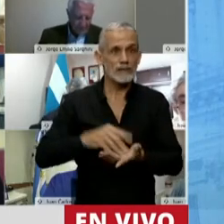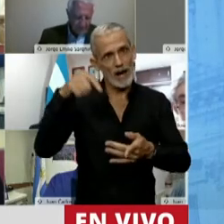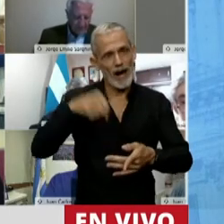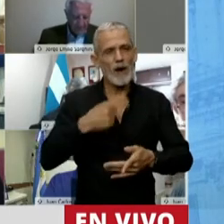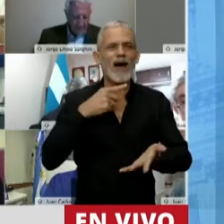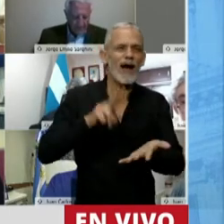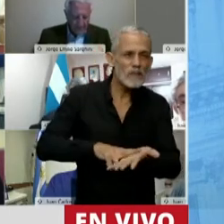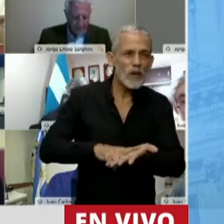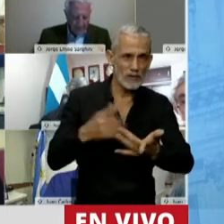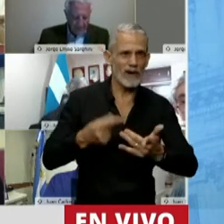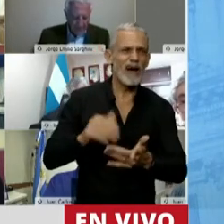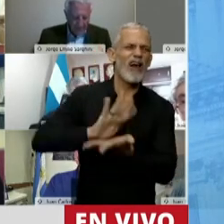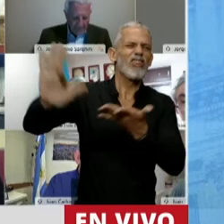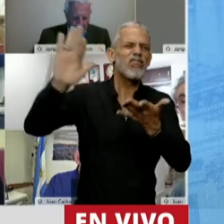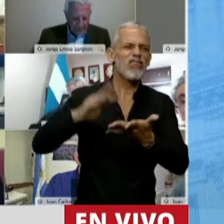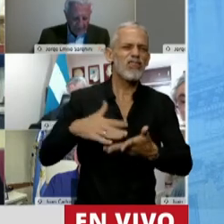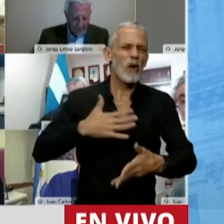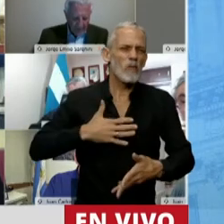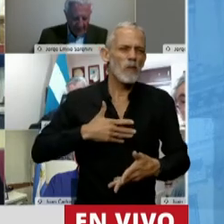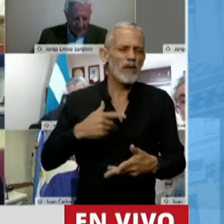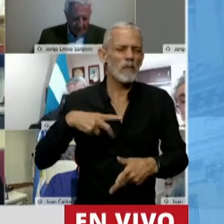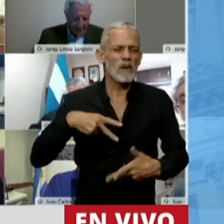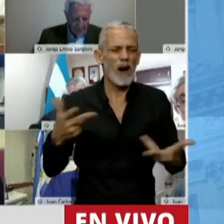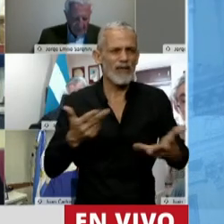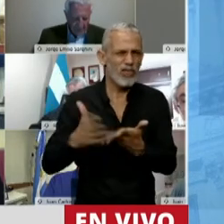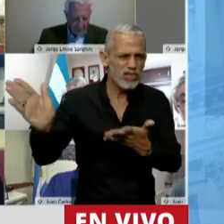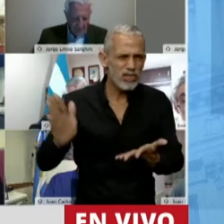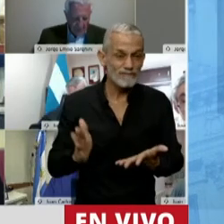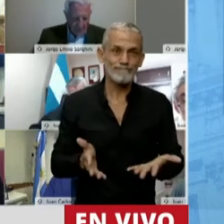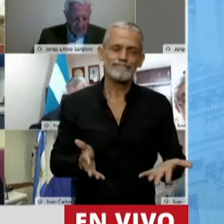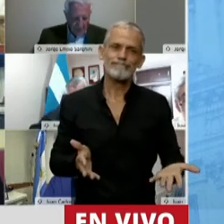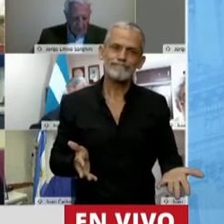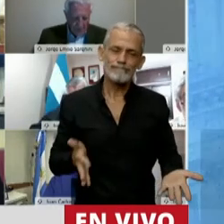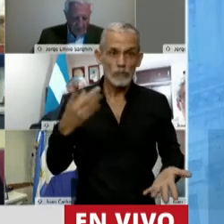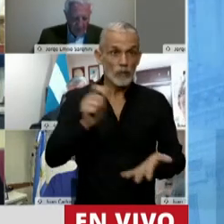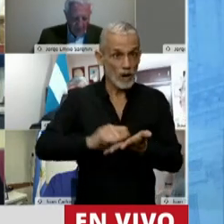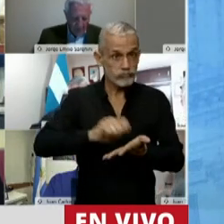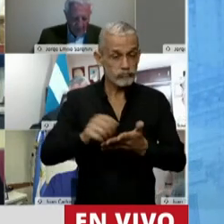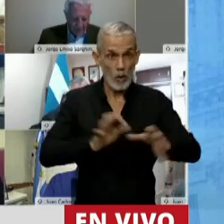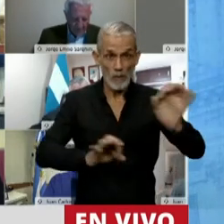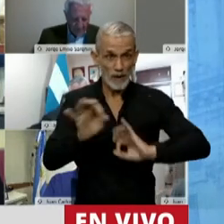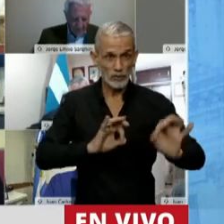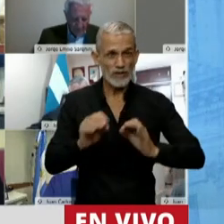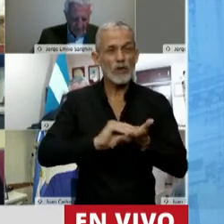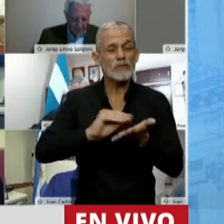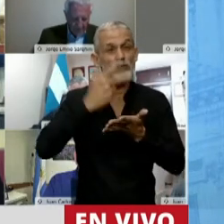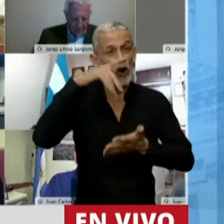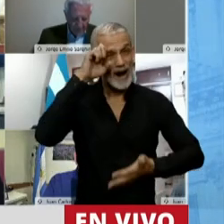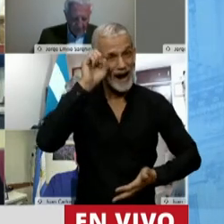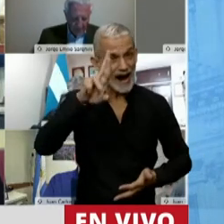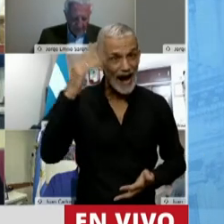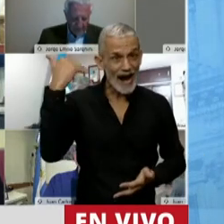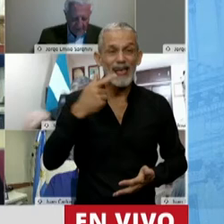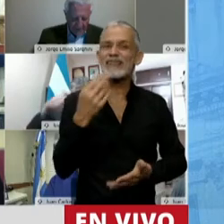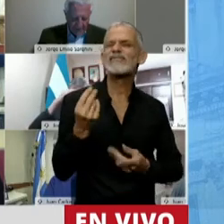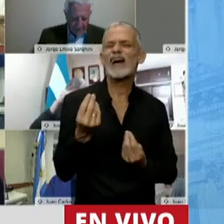ley el desprecio por la propiedad privada. Mire, señor presidente, uno de los autores del proyecto, el diputado Heller, nos decía